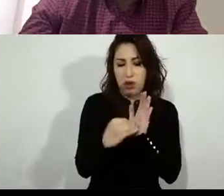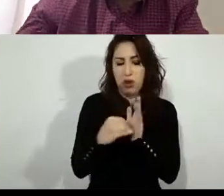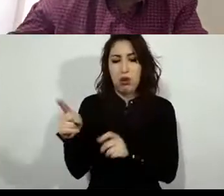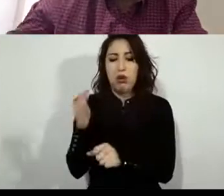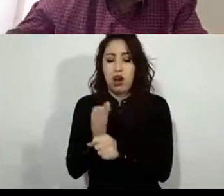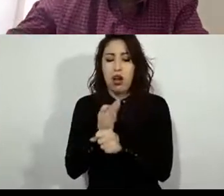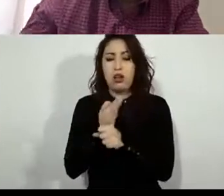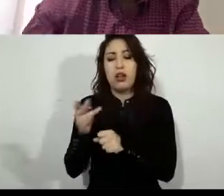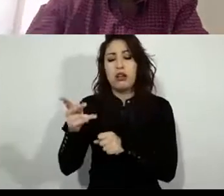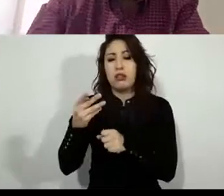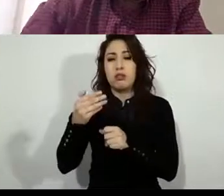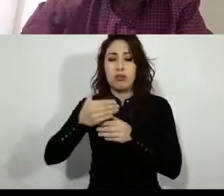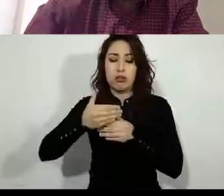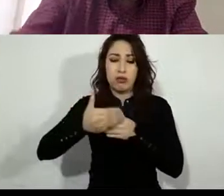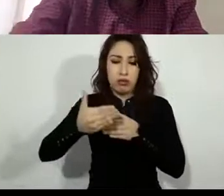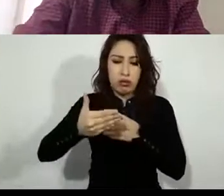estas